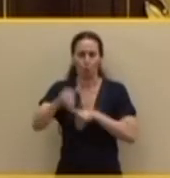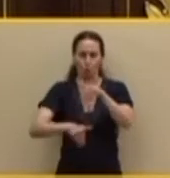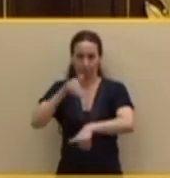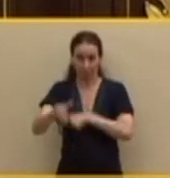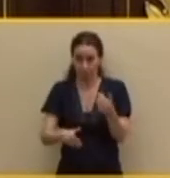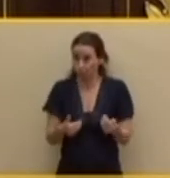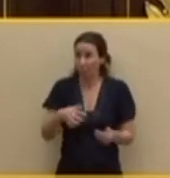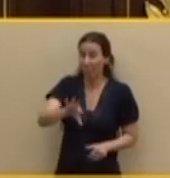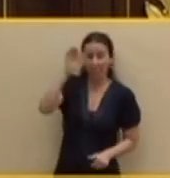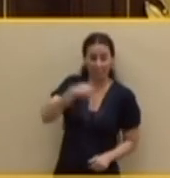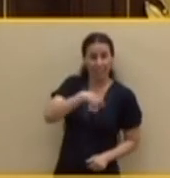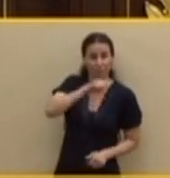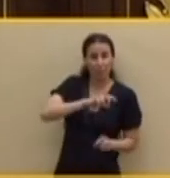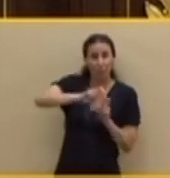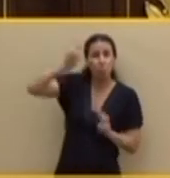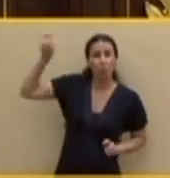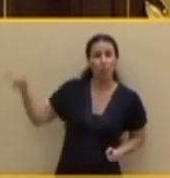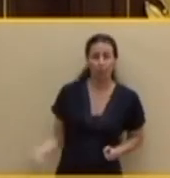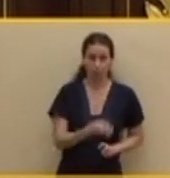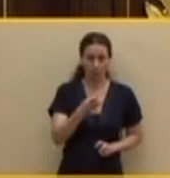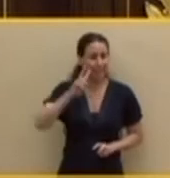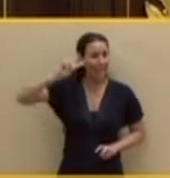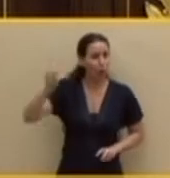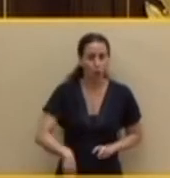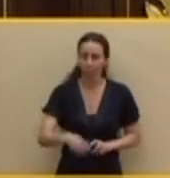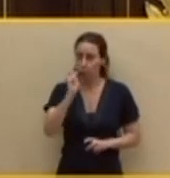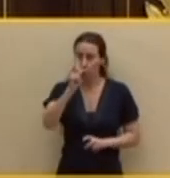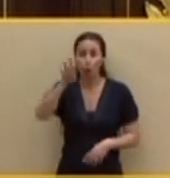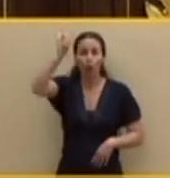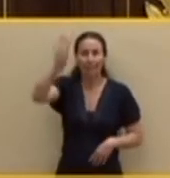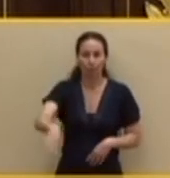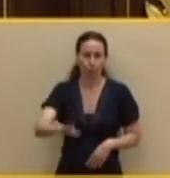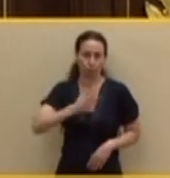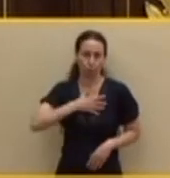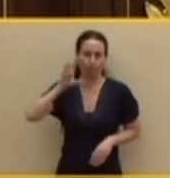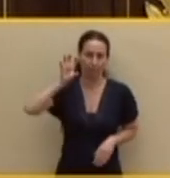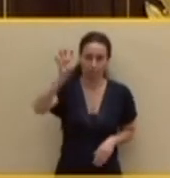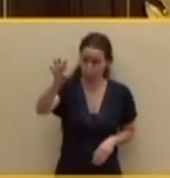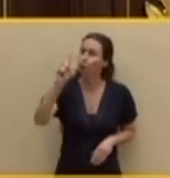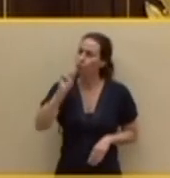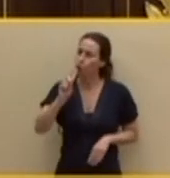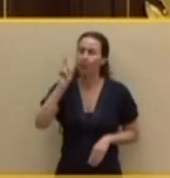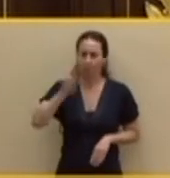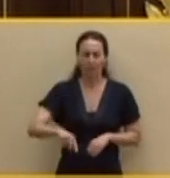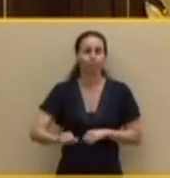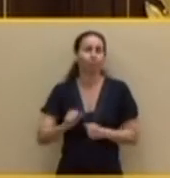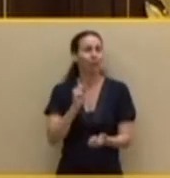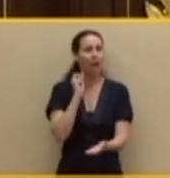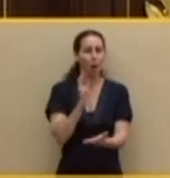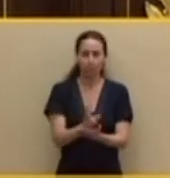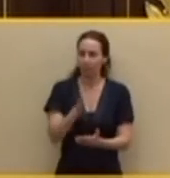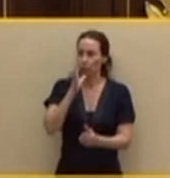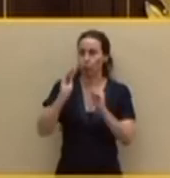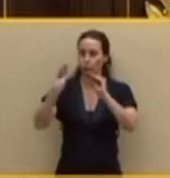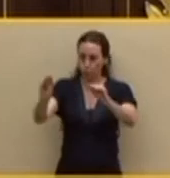estado plurinacional que no sólo reconozca hasta cataluña como nación sino que apueste por una configuración estatal que asuma de una vez